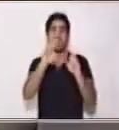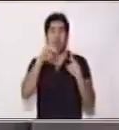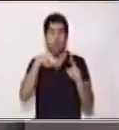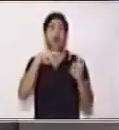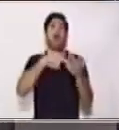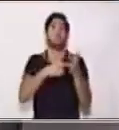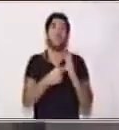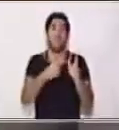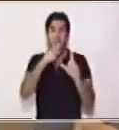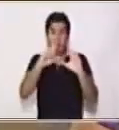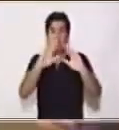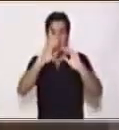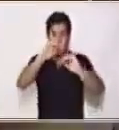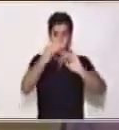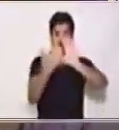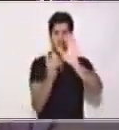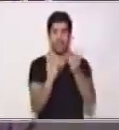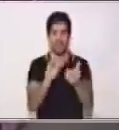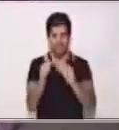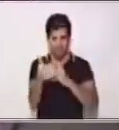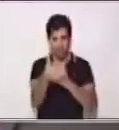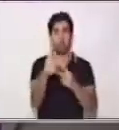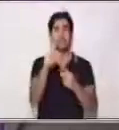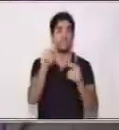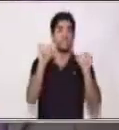nosotros podamos